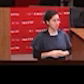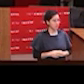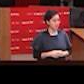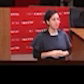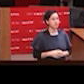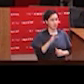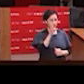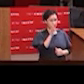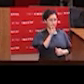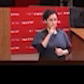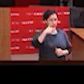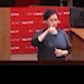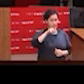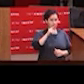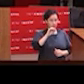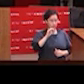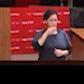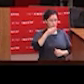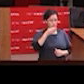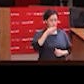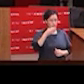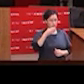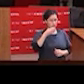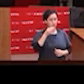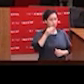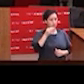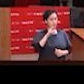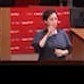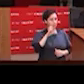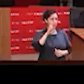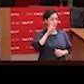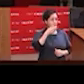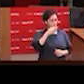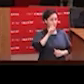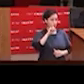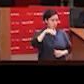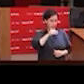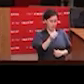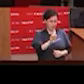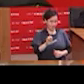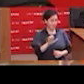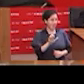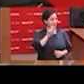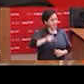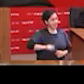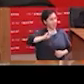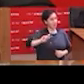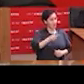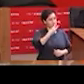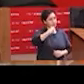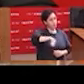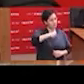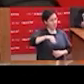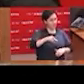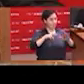al Fernando bolque al Fernando Bol que es vicepresidente de recursos